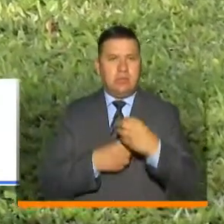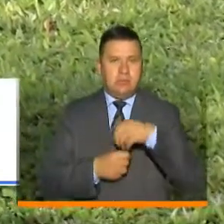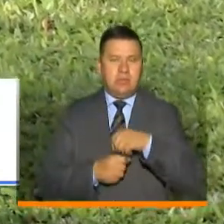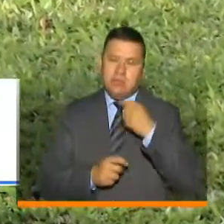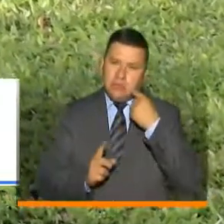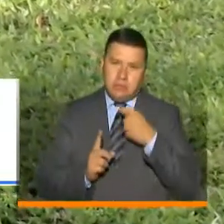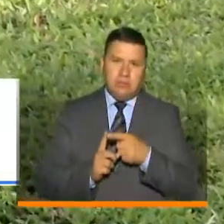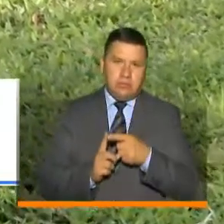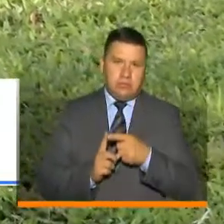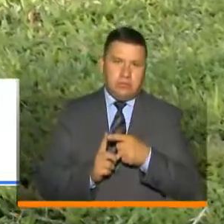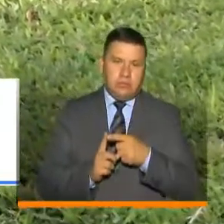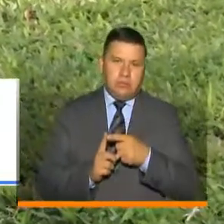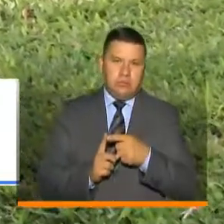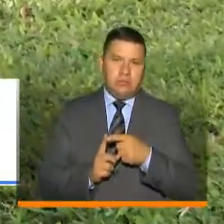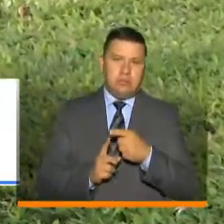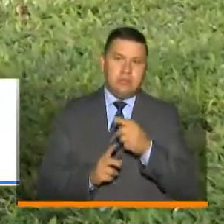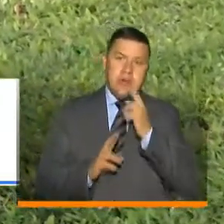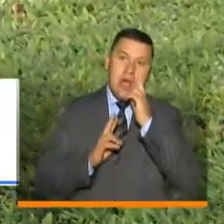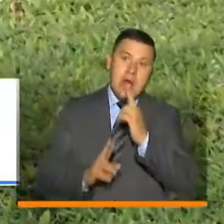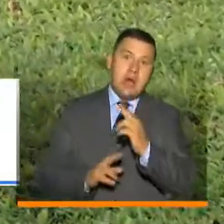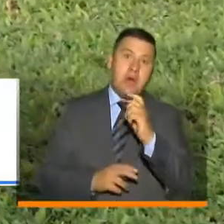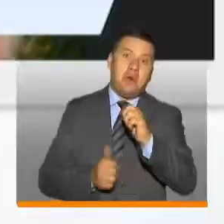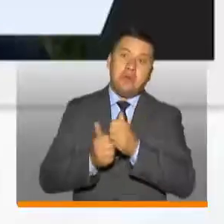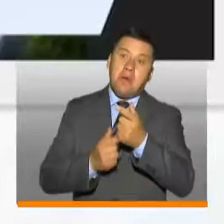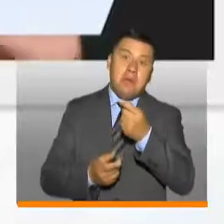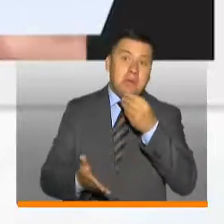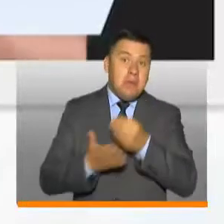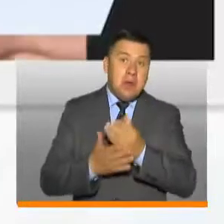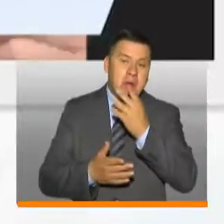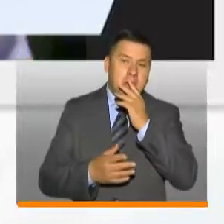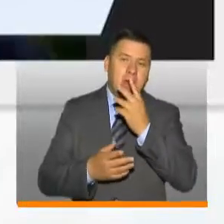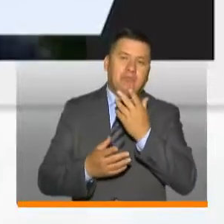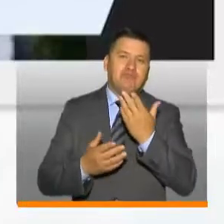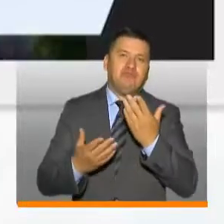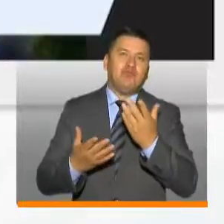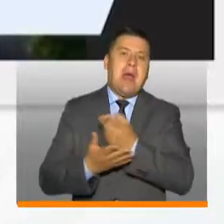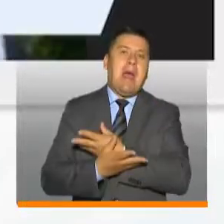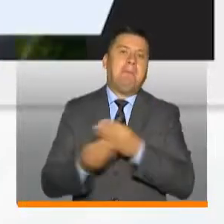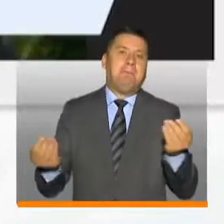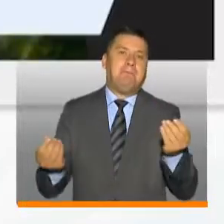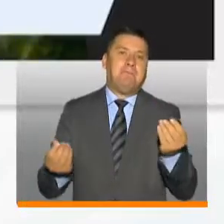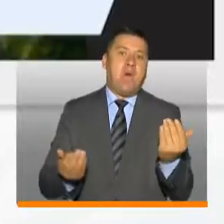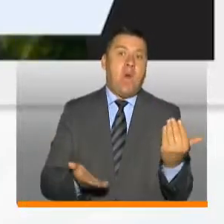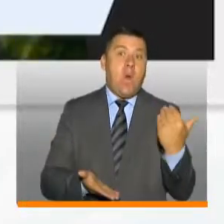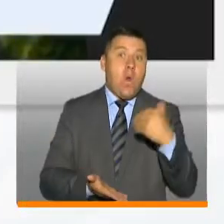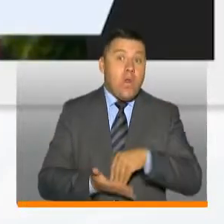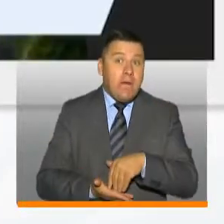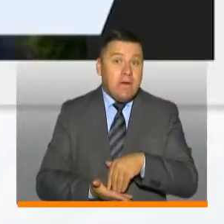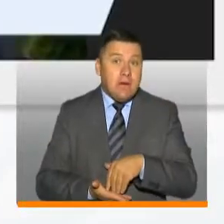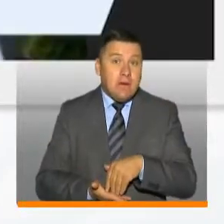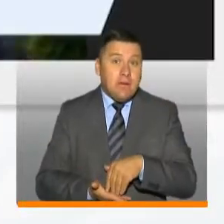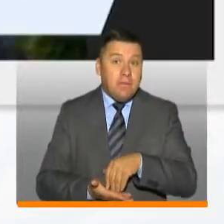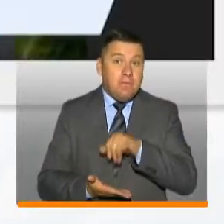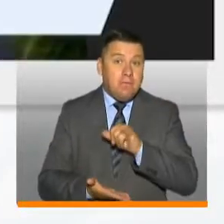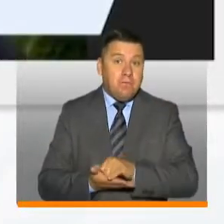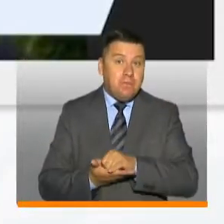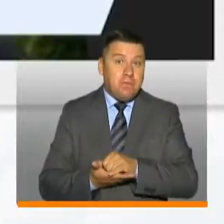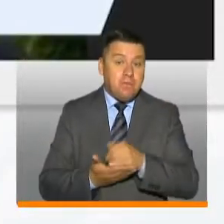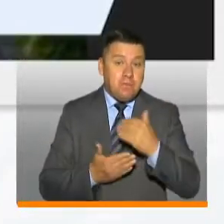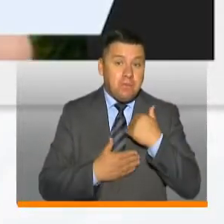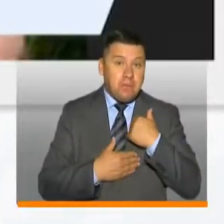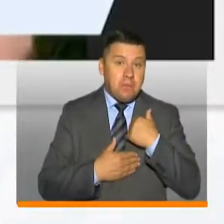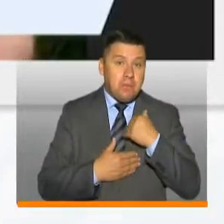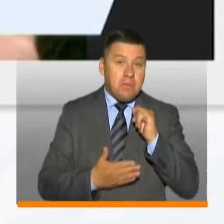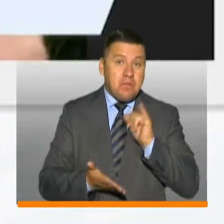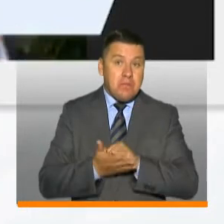incluso a la pérdida del reconocimiento deportivo. Recordemos que la reincidencia en un mismo cargo, en un